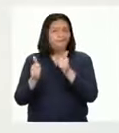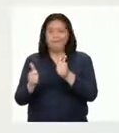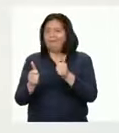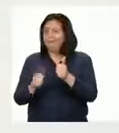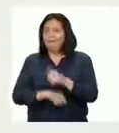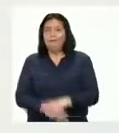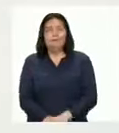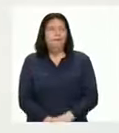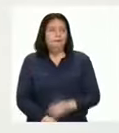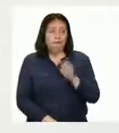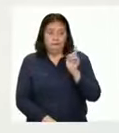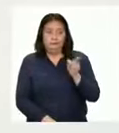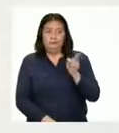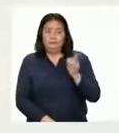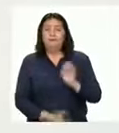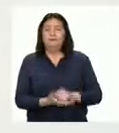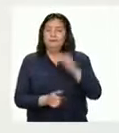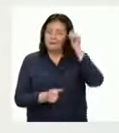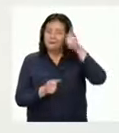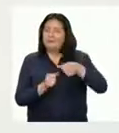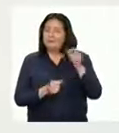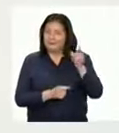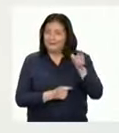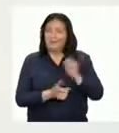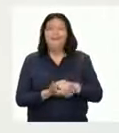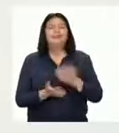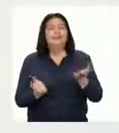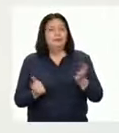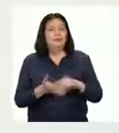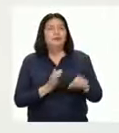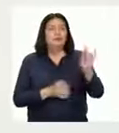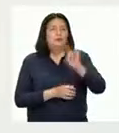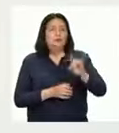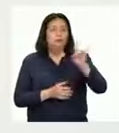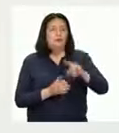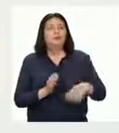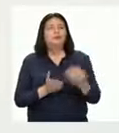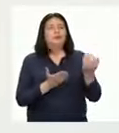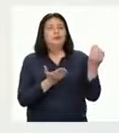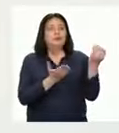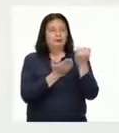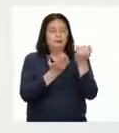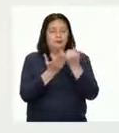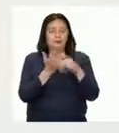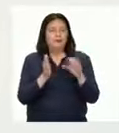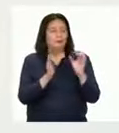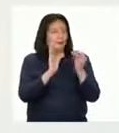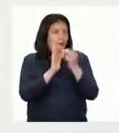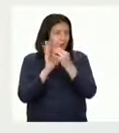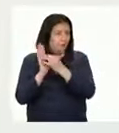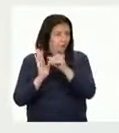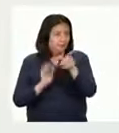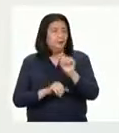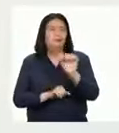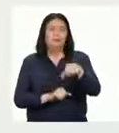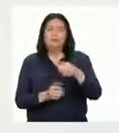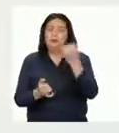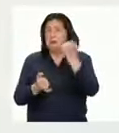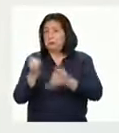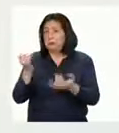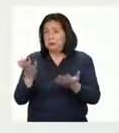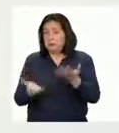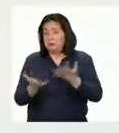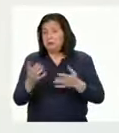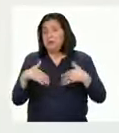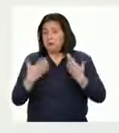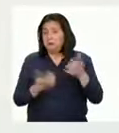¡Excelente! Esa, como recordarás, es la estrategia del uso de símbolos. Y la última estrategia tal vez nos